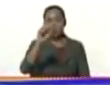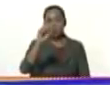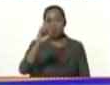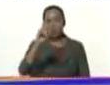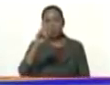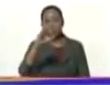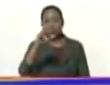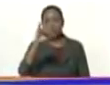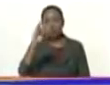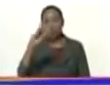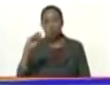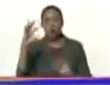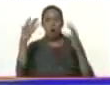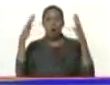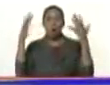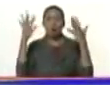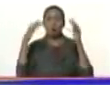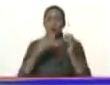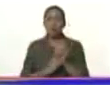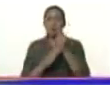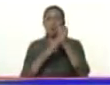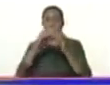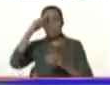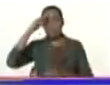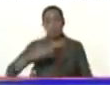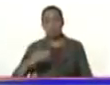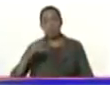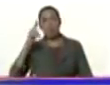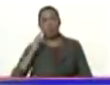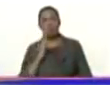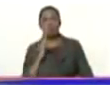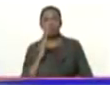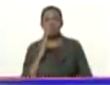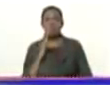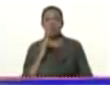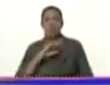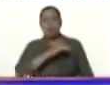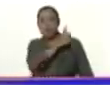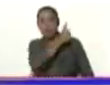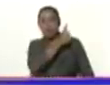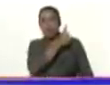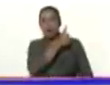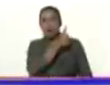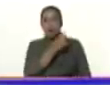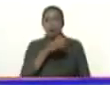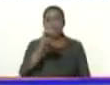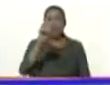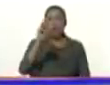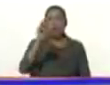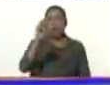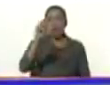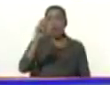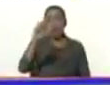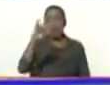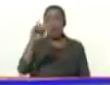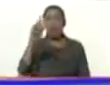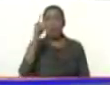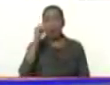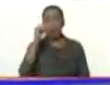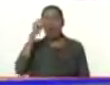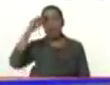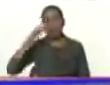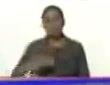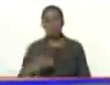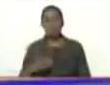Vamos a darle un aplauso al rector de la Universidad Militar Bolivariana, el general Félix Osorio. General,